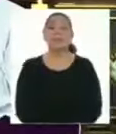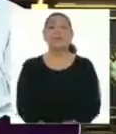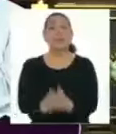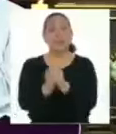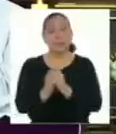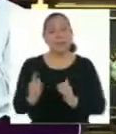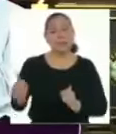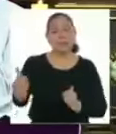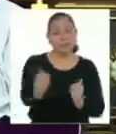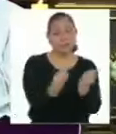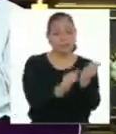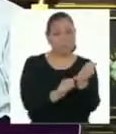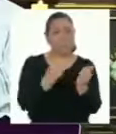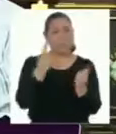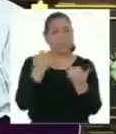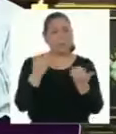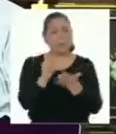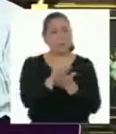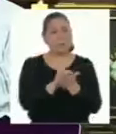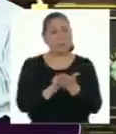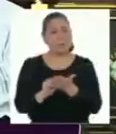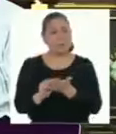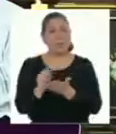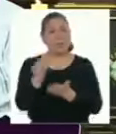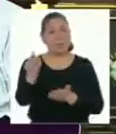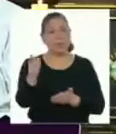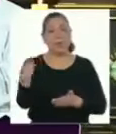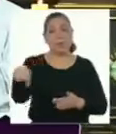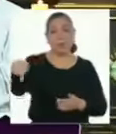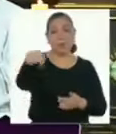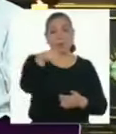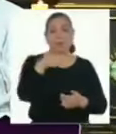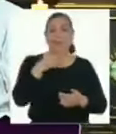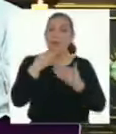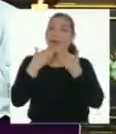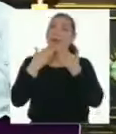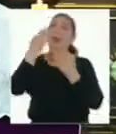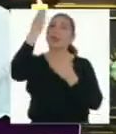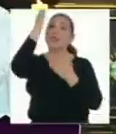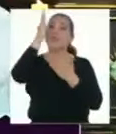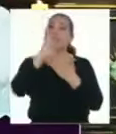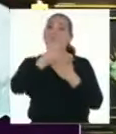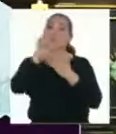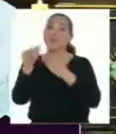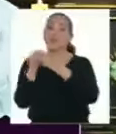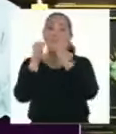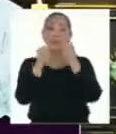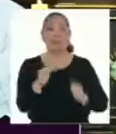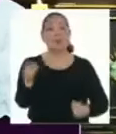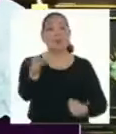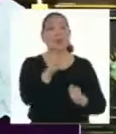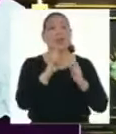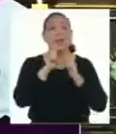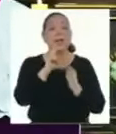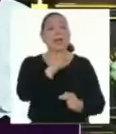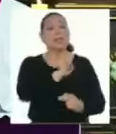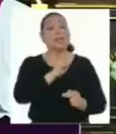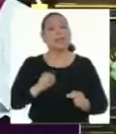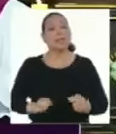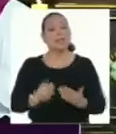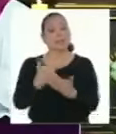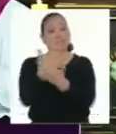Oren, hermanos y hermanas, para que este sacrificio mío y de ustedes sea agradable a Dios Padre Todopoderoso. El